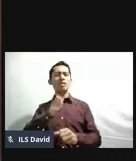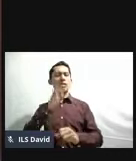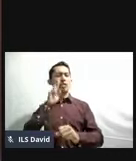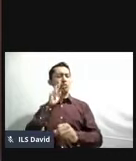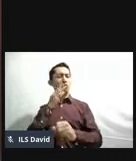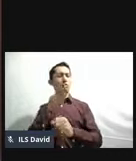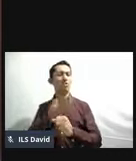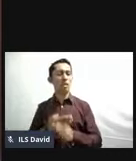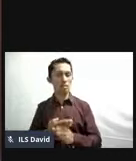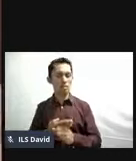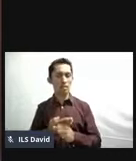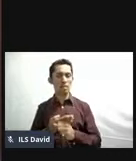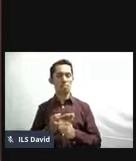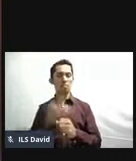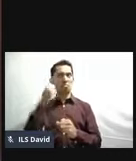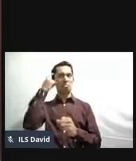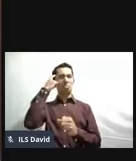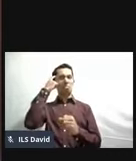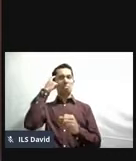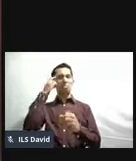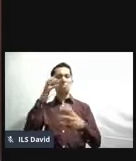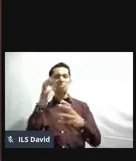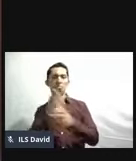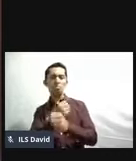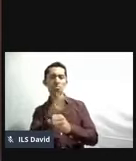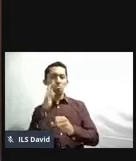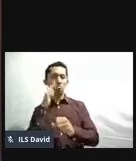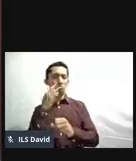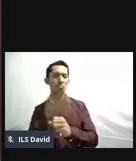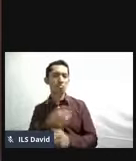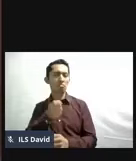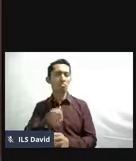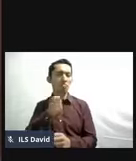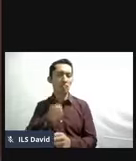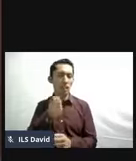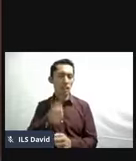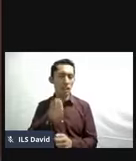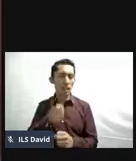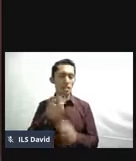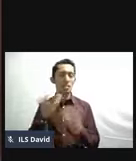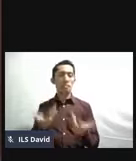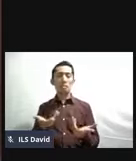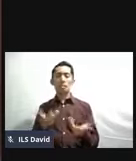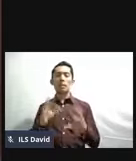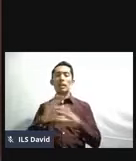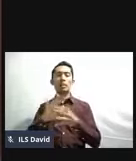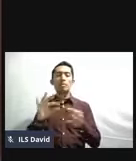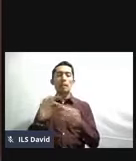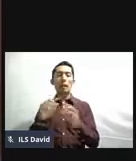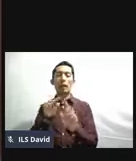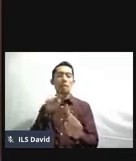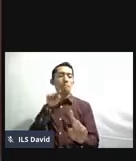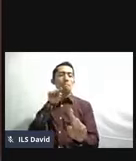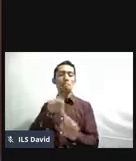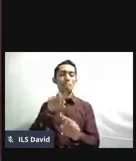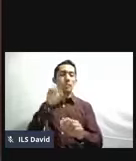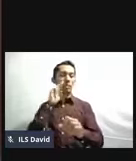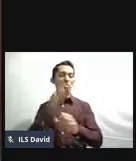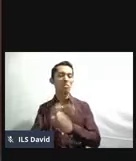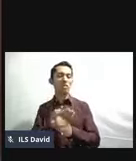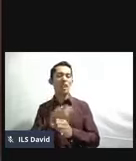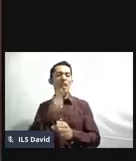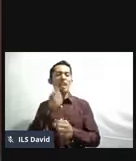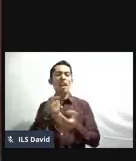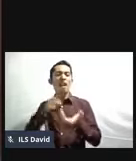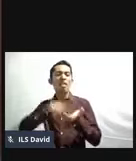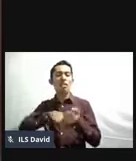cuando hablamos de responsabilidad. Y es que la definición es muy concreta para la RAE. Dice que es el cumplimiento